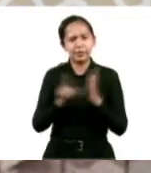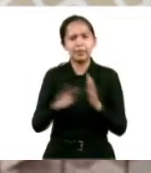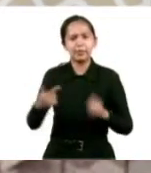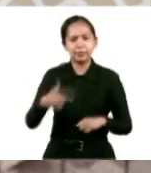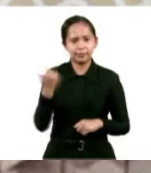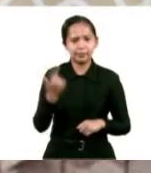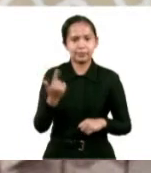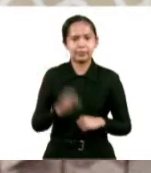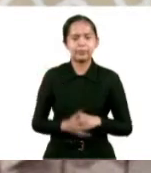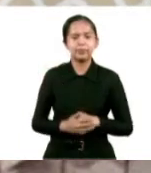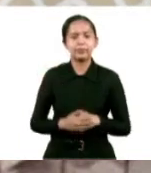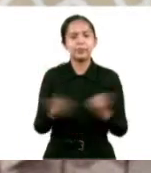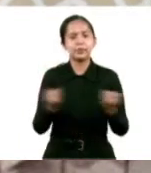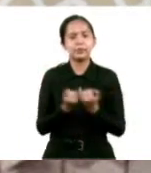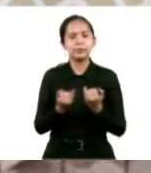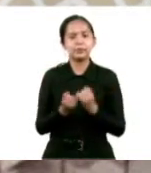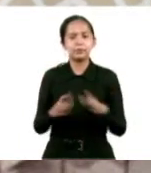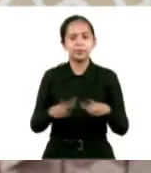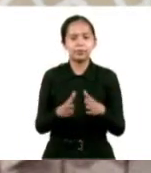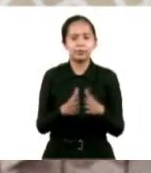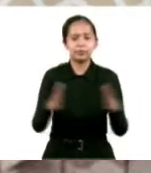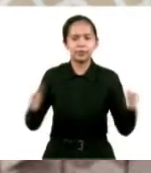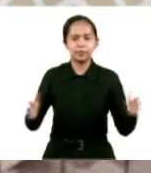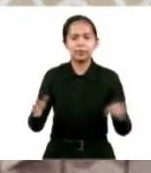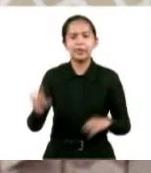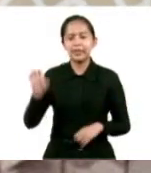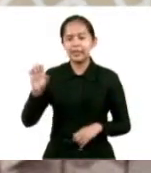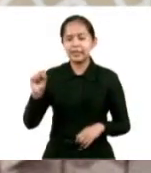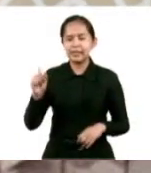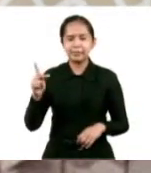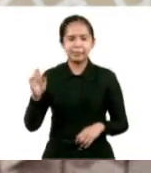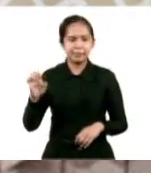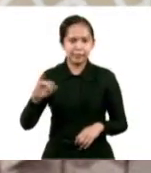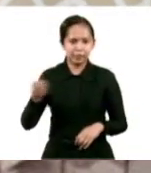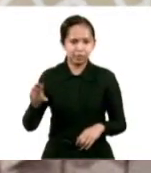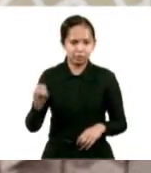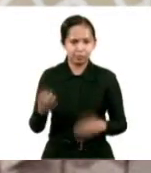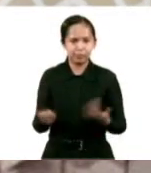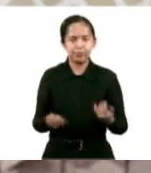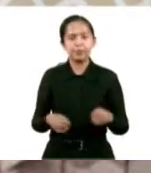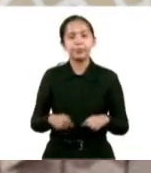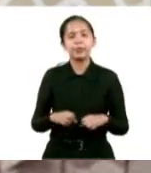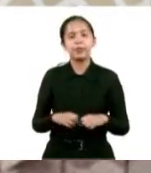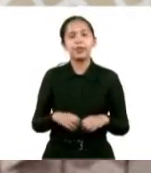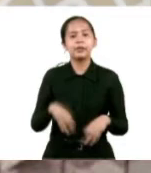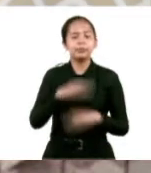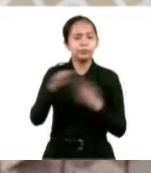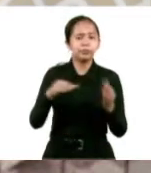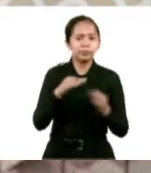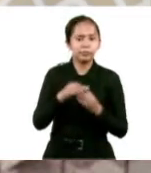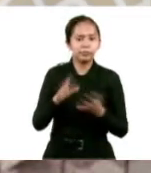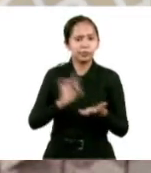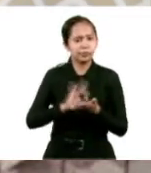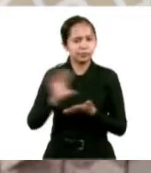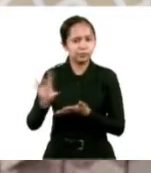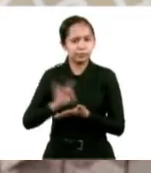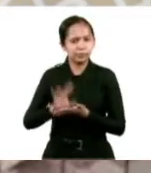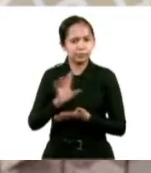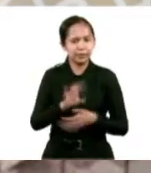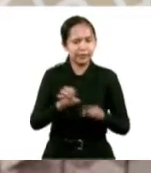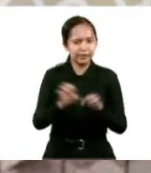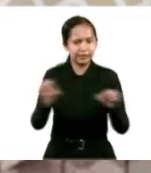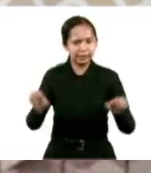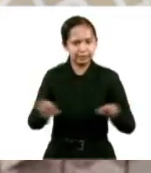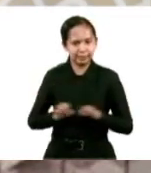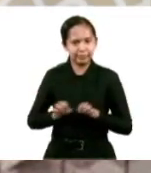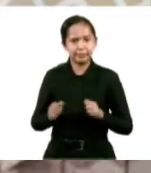ellos también en el tramo espejo o tramo gemelo. En todos los oficios enviados a la empresa